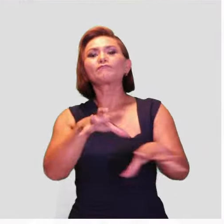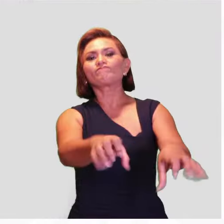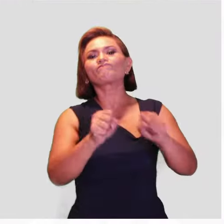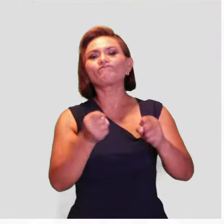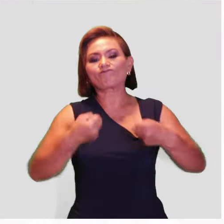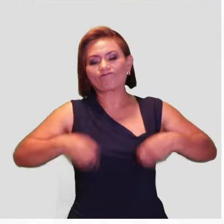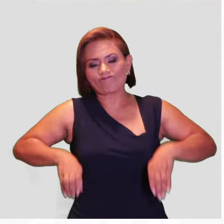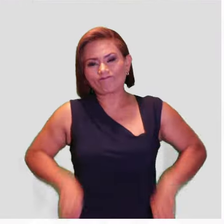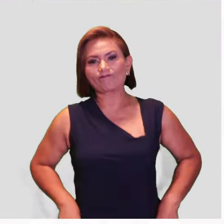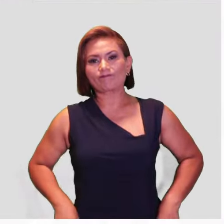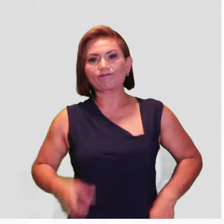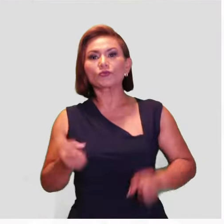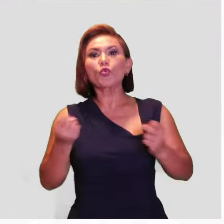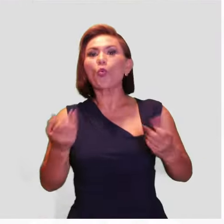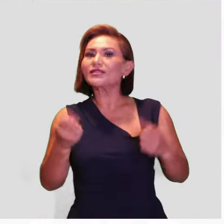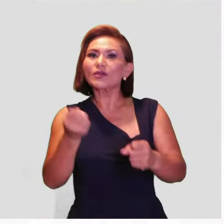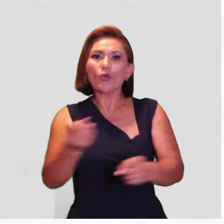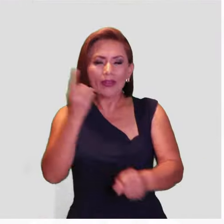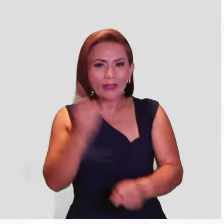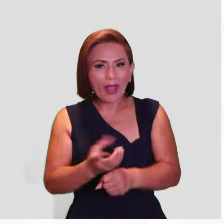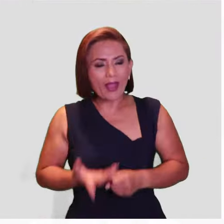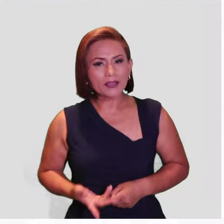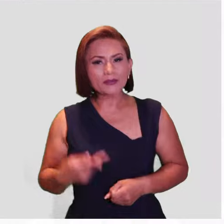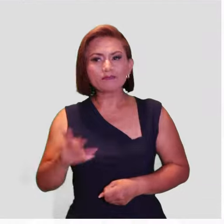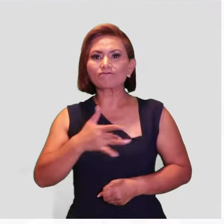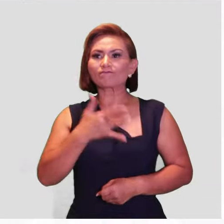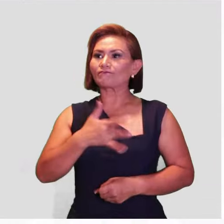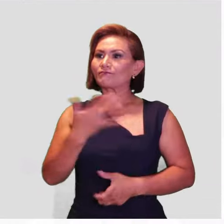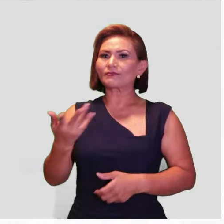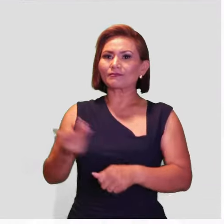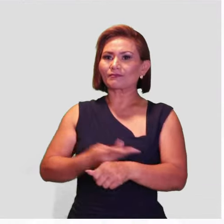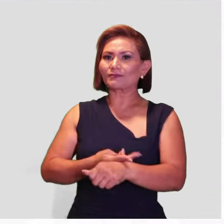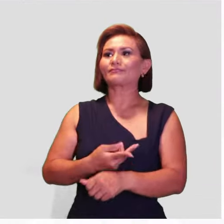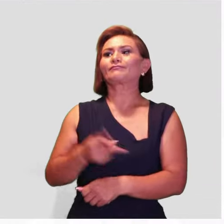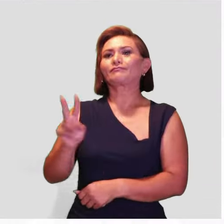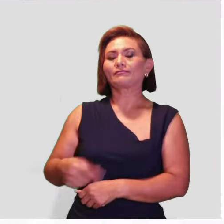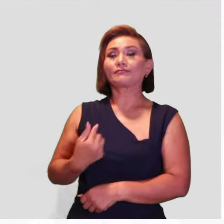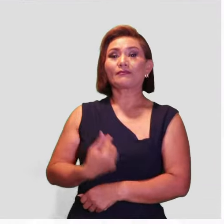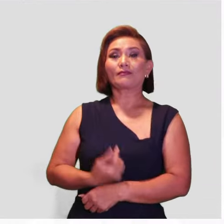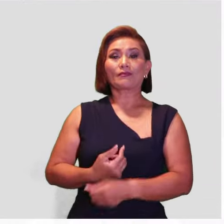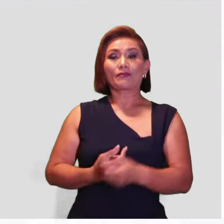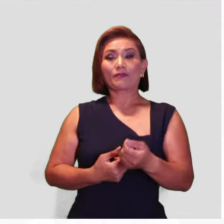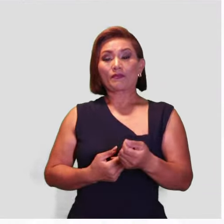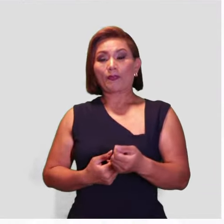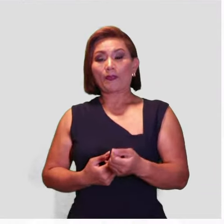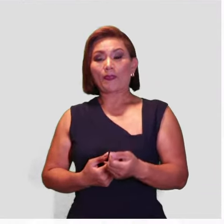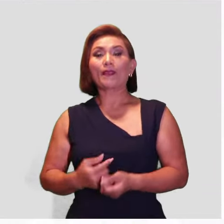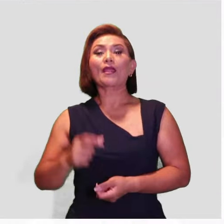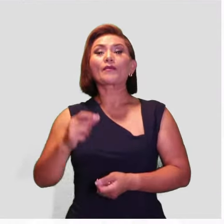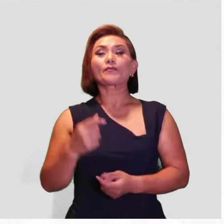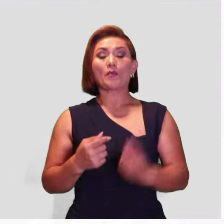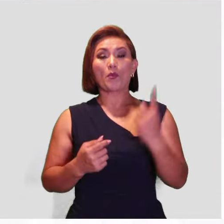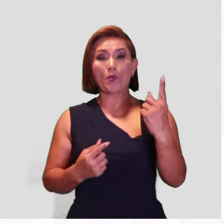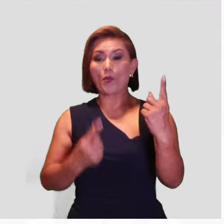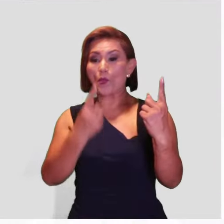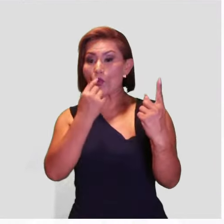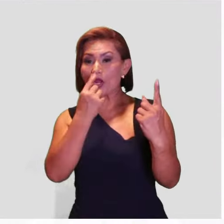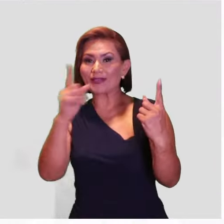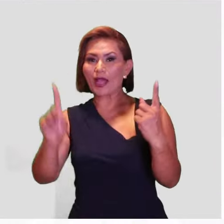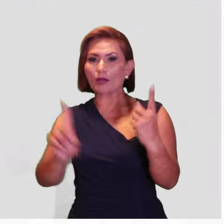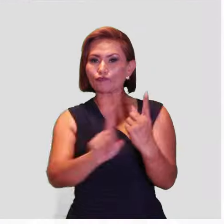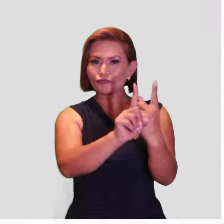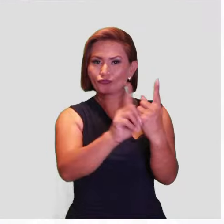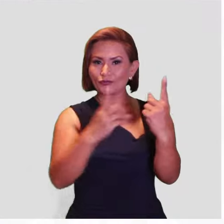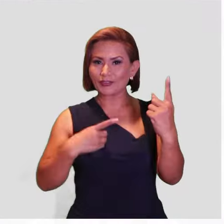sanjuanenses se siente inseguro. Y no es para menos, deberíamos de tener un policía por cada habitante. Es decir,